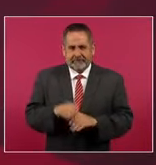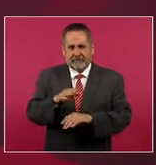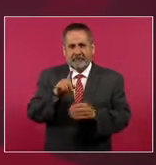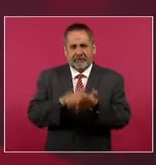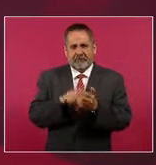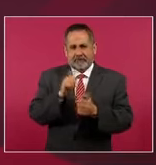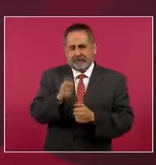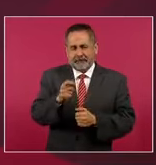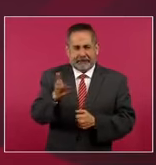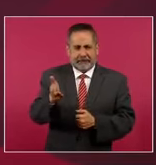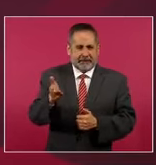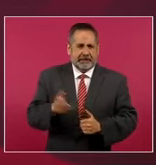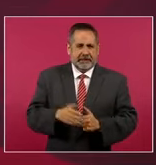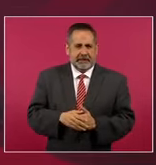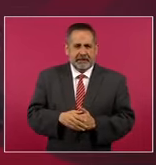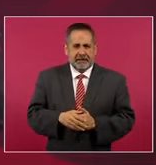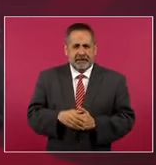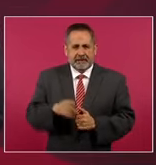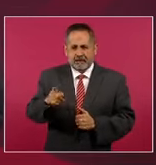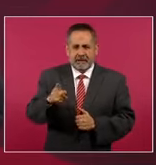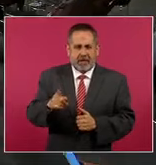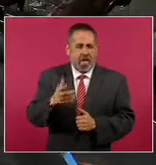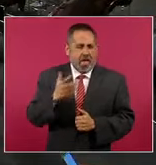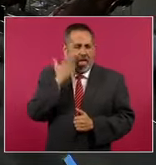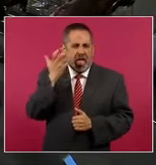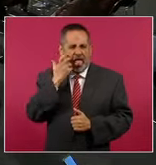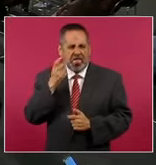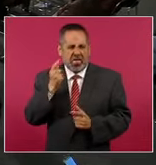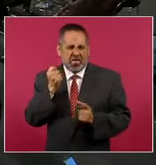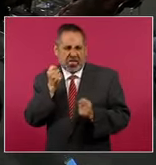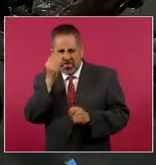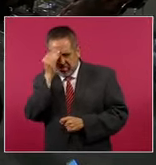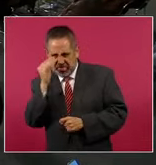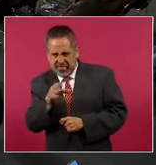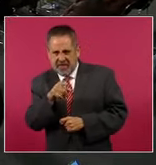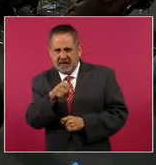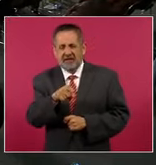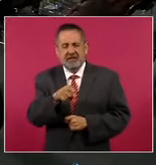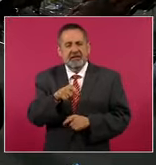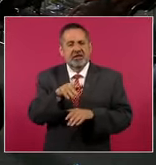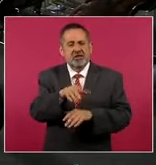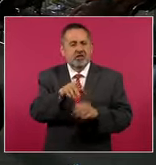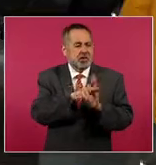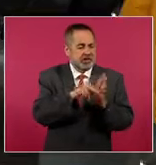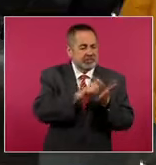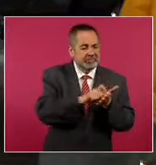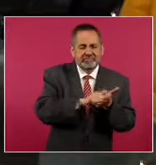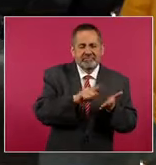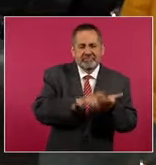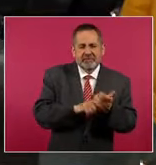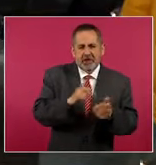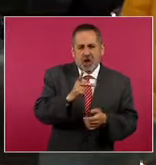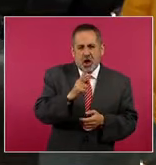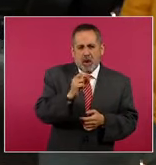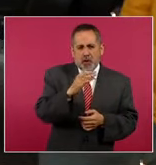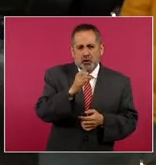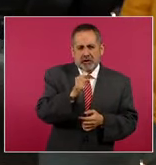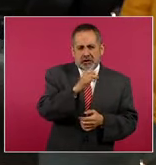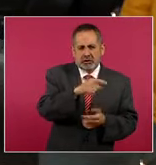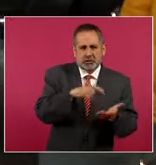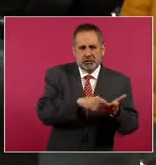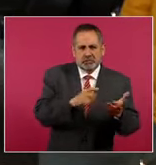con la mala leche de los editores de Proceso.